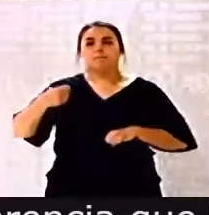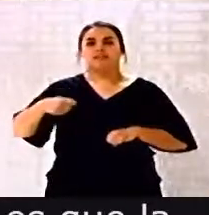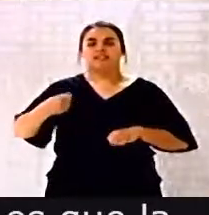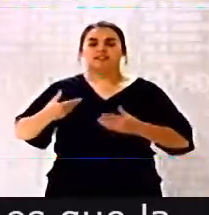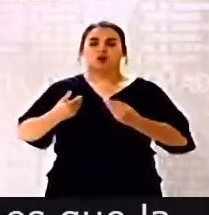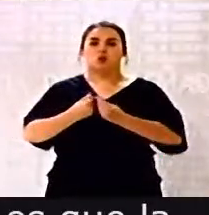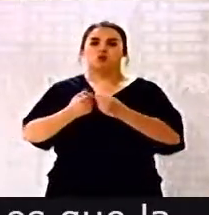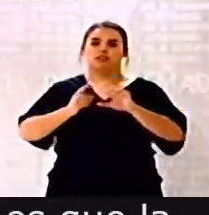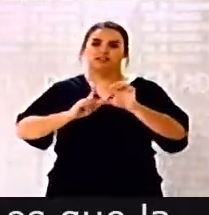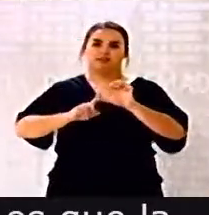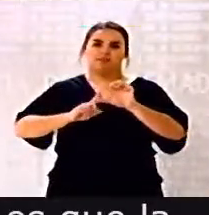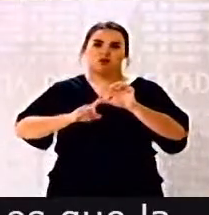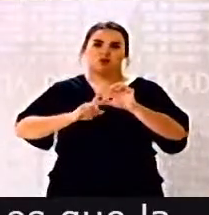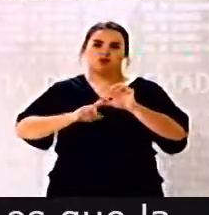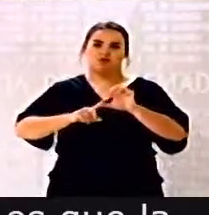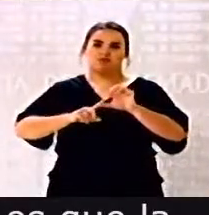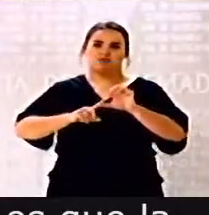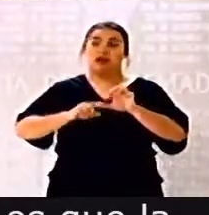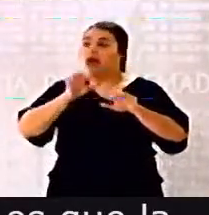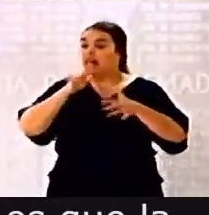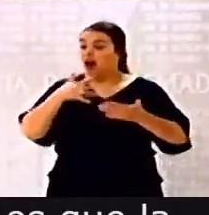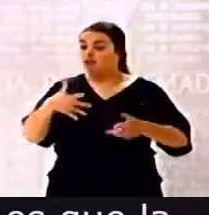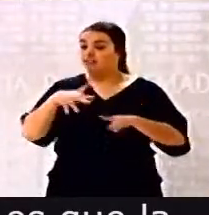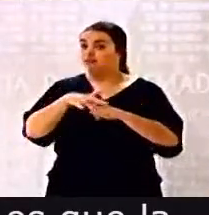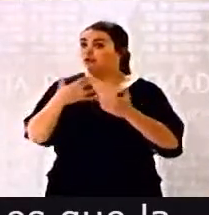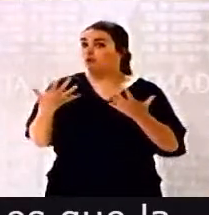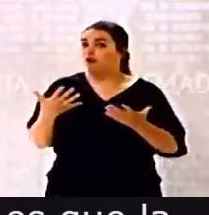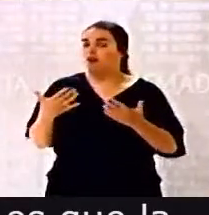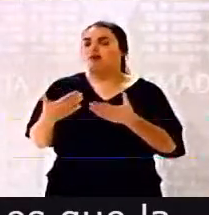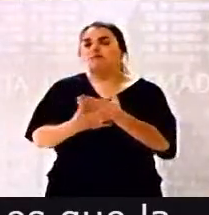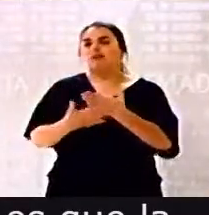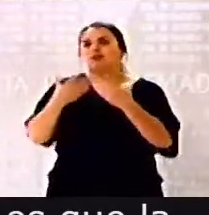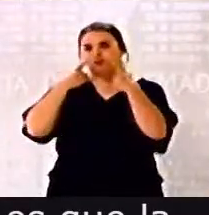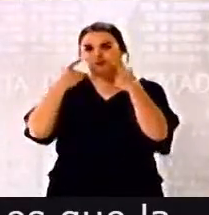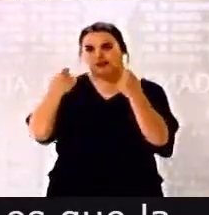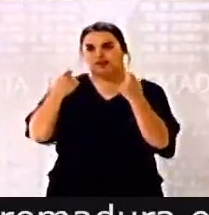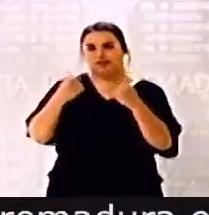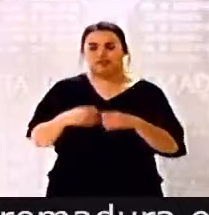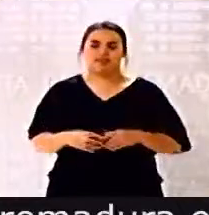de Extremadura en lugar de como estaba ahora, que era el ministro de Sanidad.